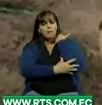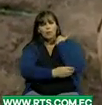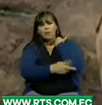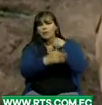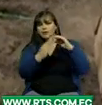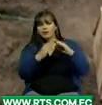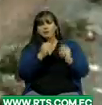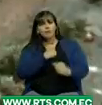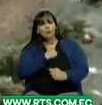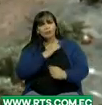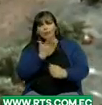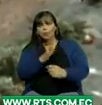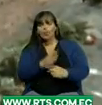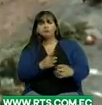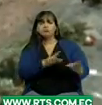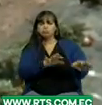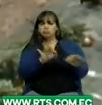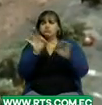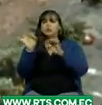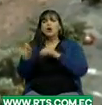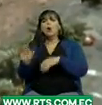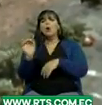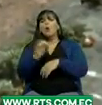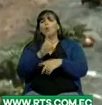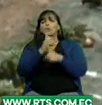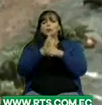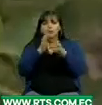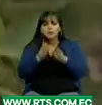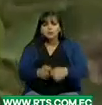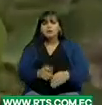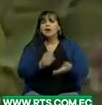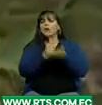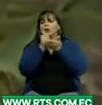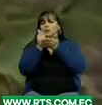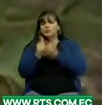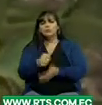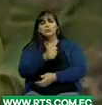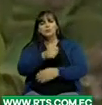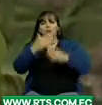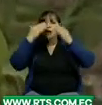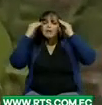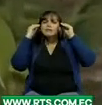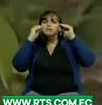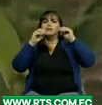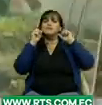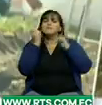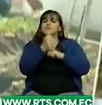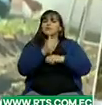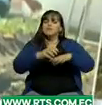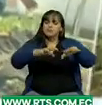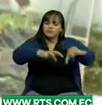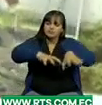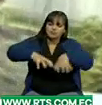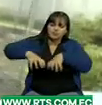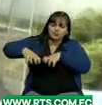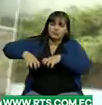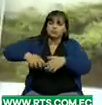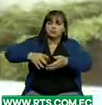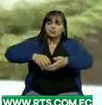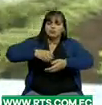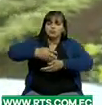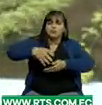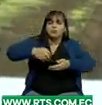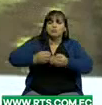con las familias para la creación de 5 huertos comunitarios, agroecológicos y la construcción de un invernadero para la